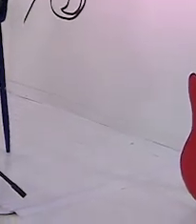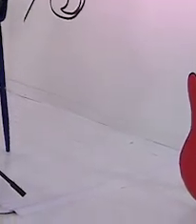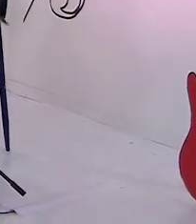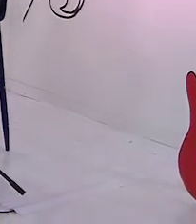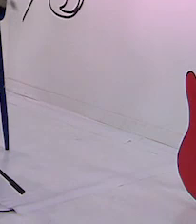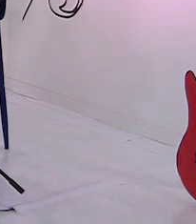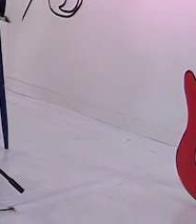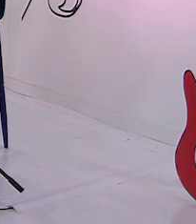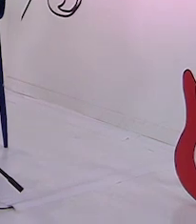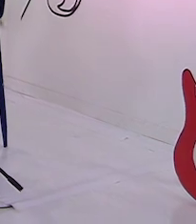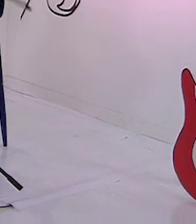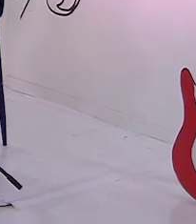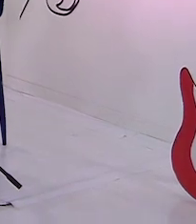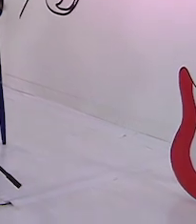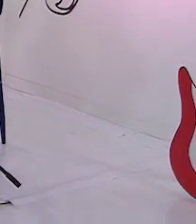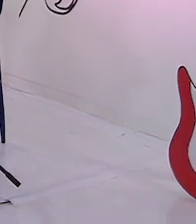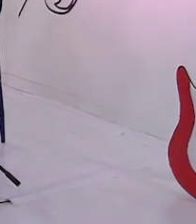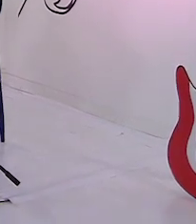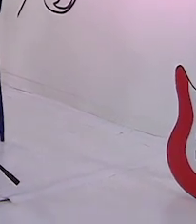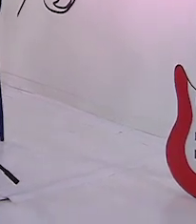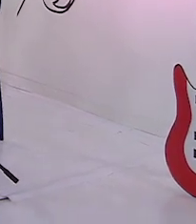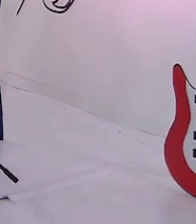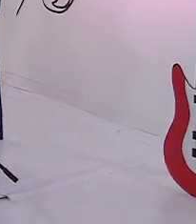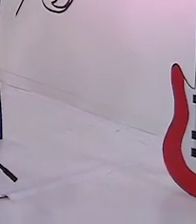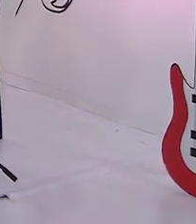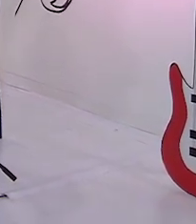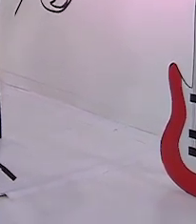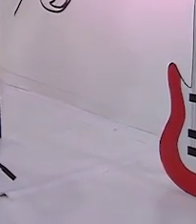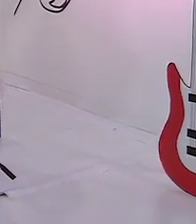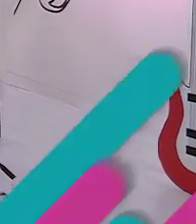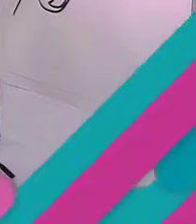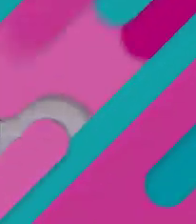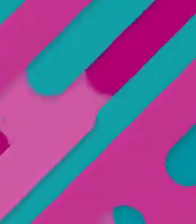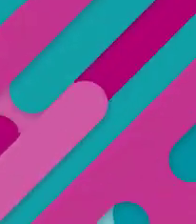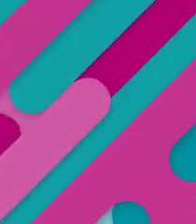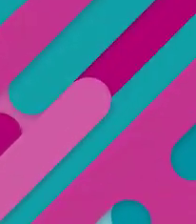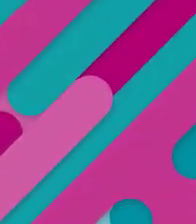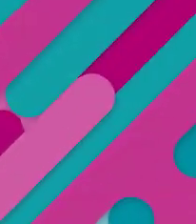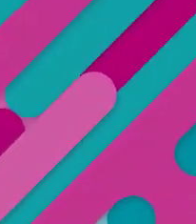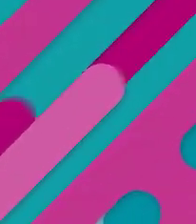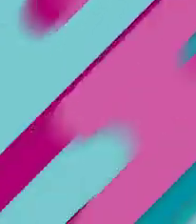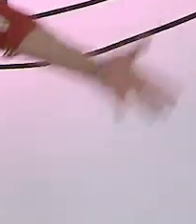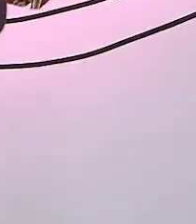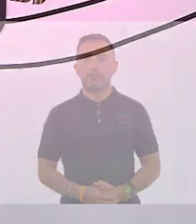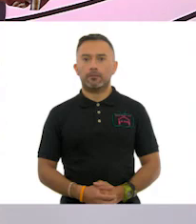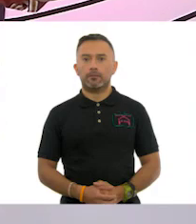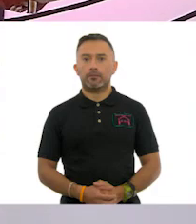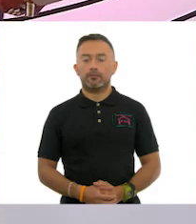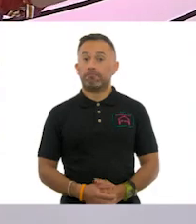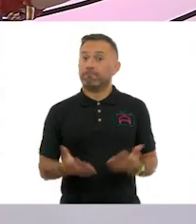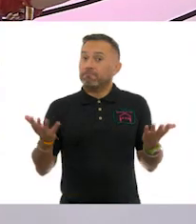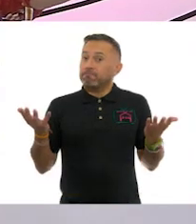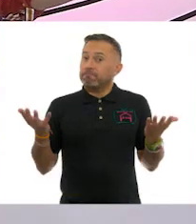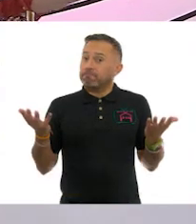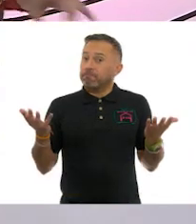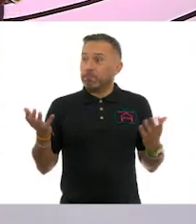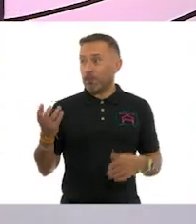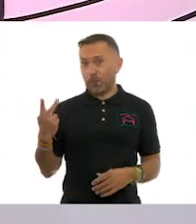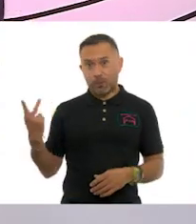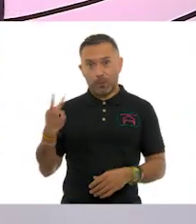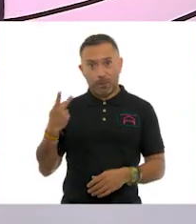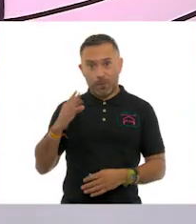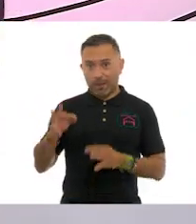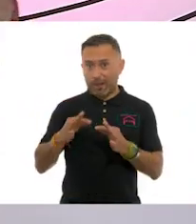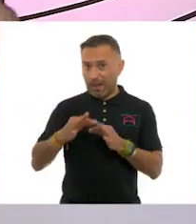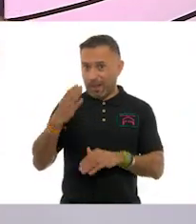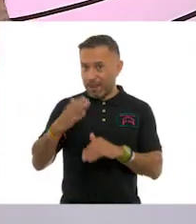Suave sílaba sonora, sonriendo, susurran, cerrando este son. Bueno, pues por nuestra parte es todo en